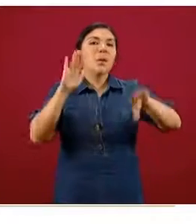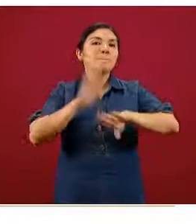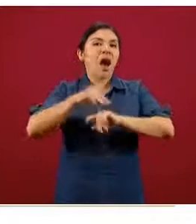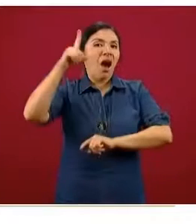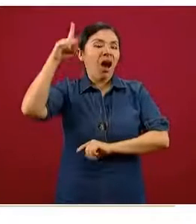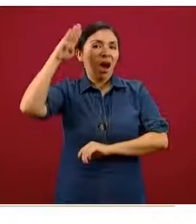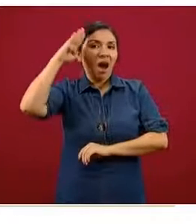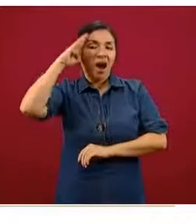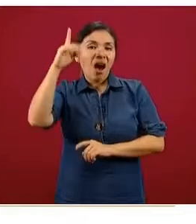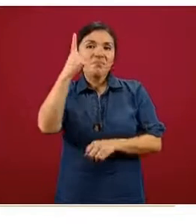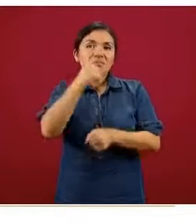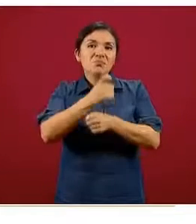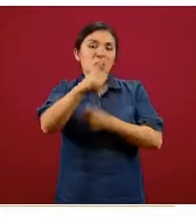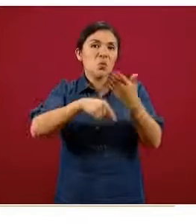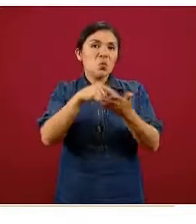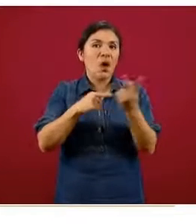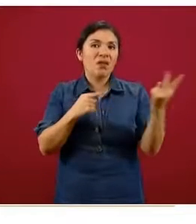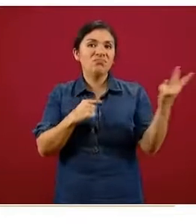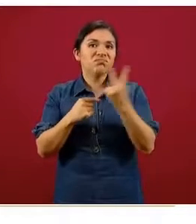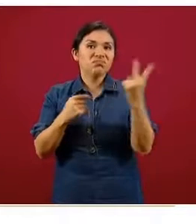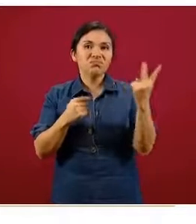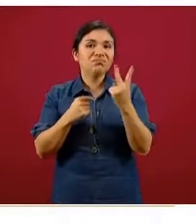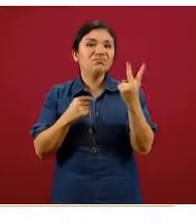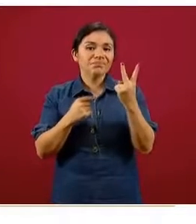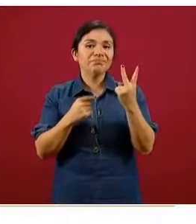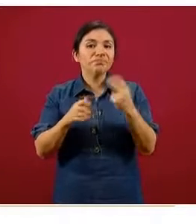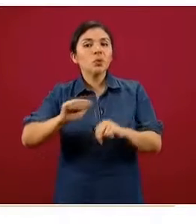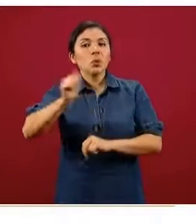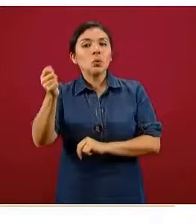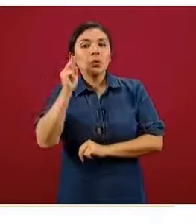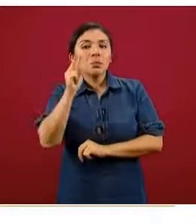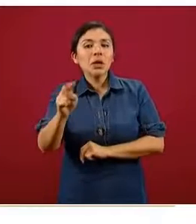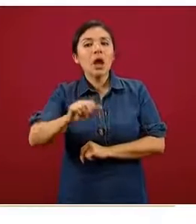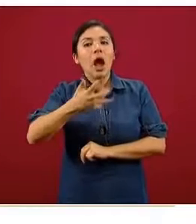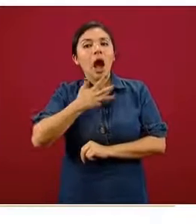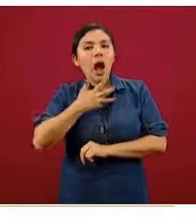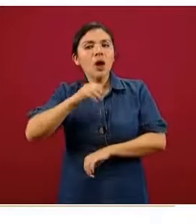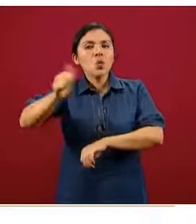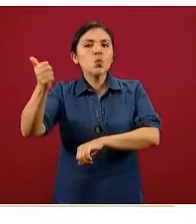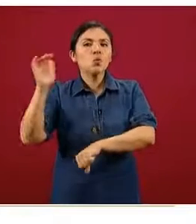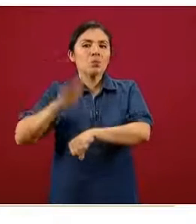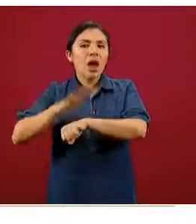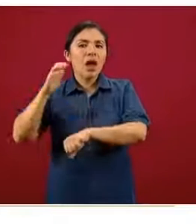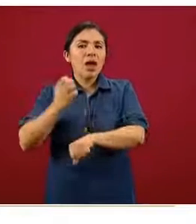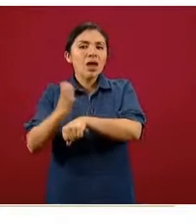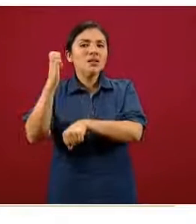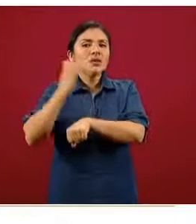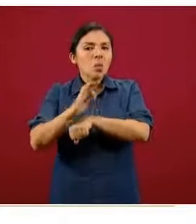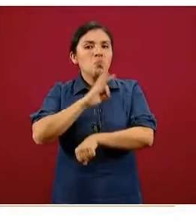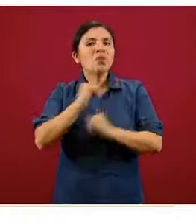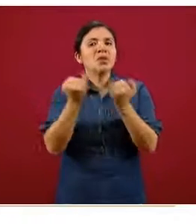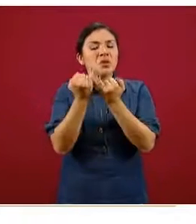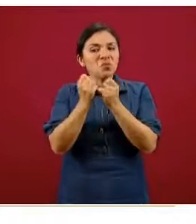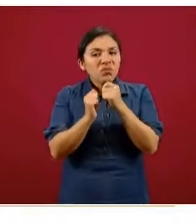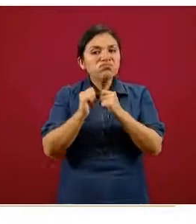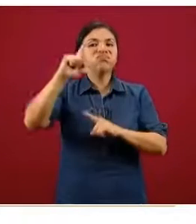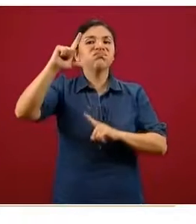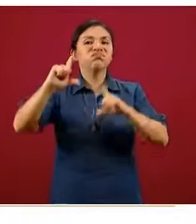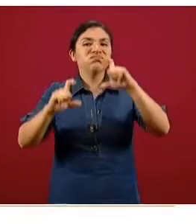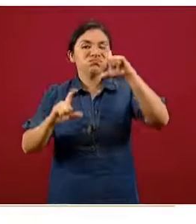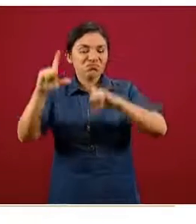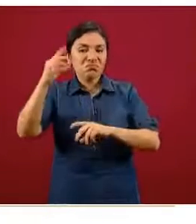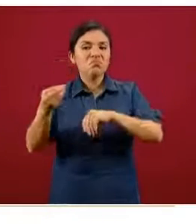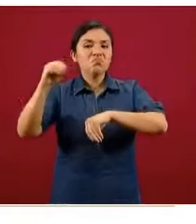estos primeros lugares y vemos rápidamente que hay otros estados que también podrían incrementar rápidamente